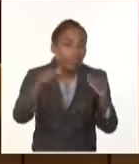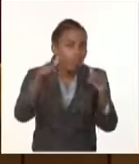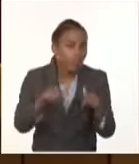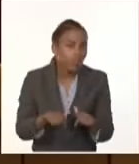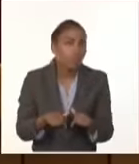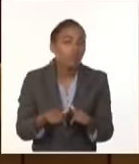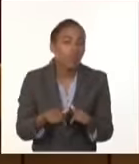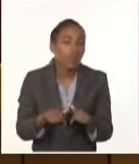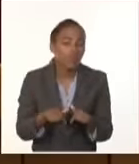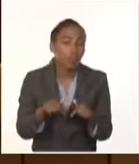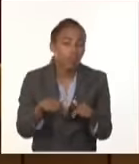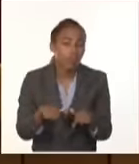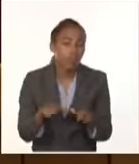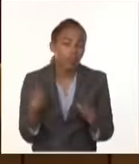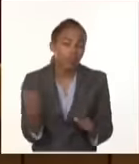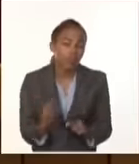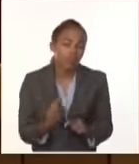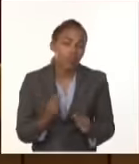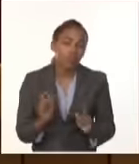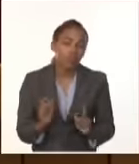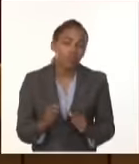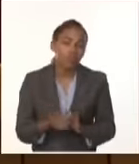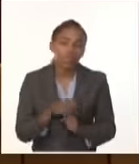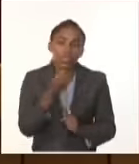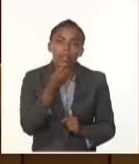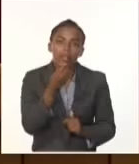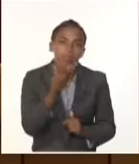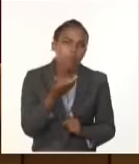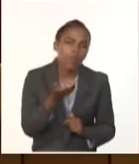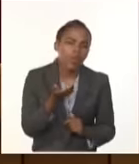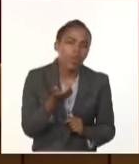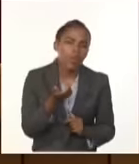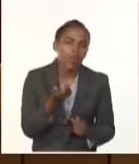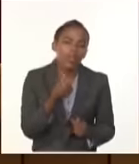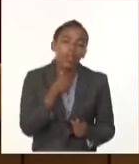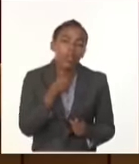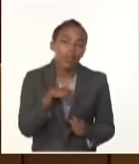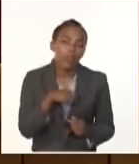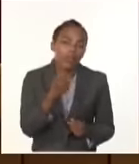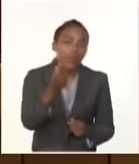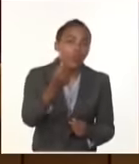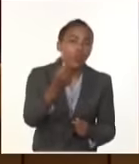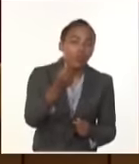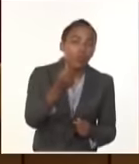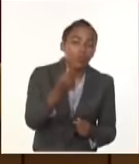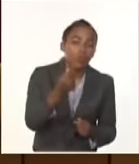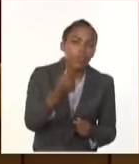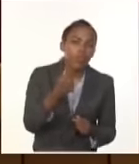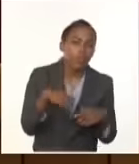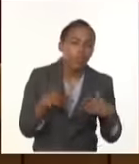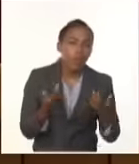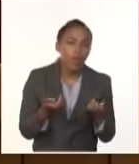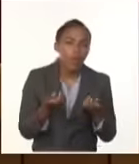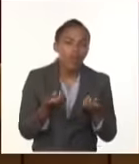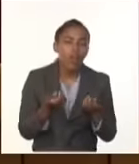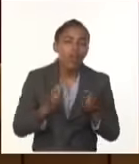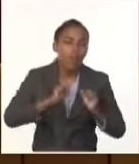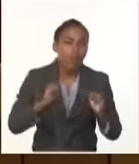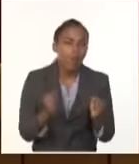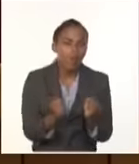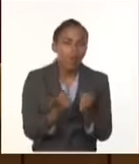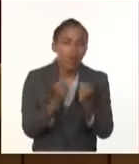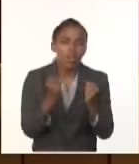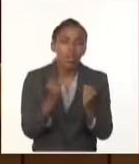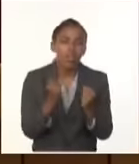que vivimos. ¿Puede llamarse economía sin adjetivos la que está obligada a operar con limitado o nulo acceso a